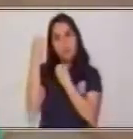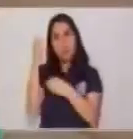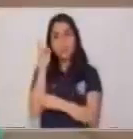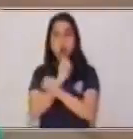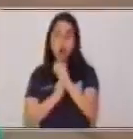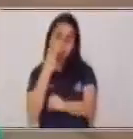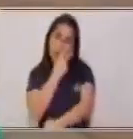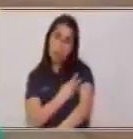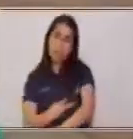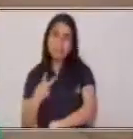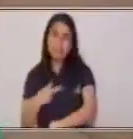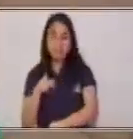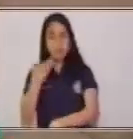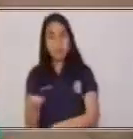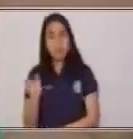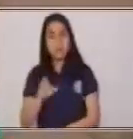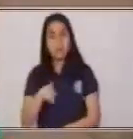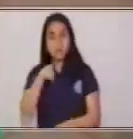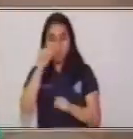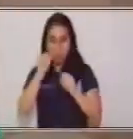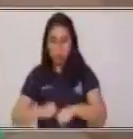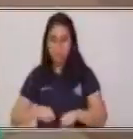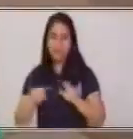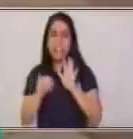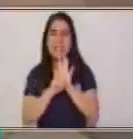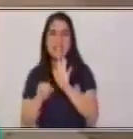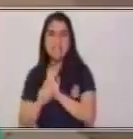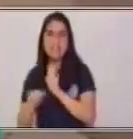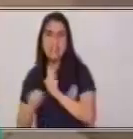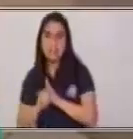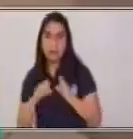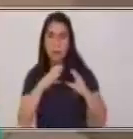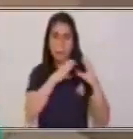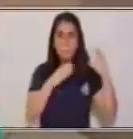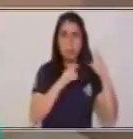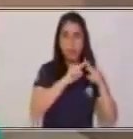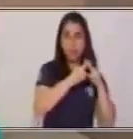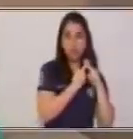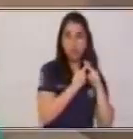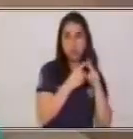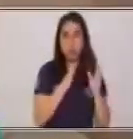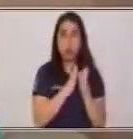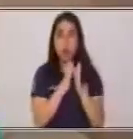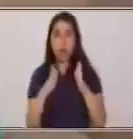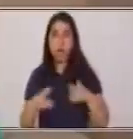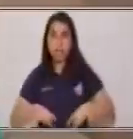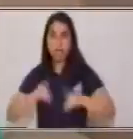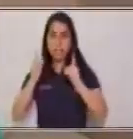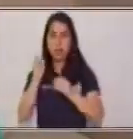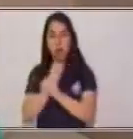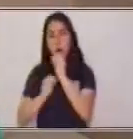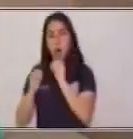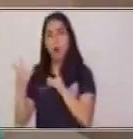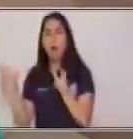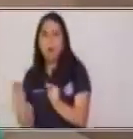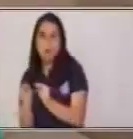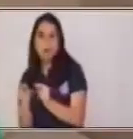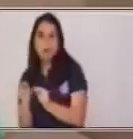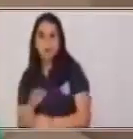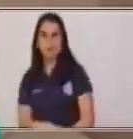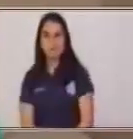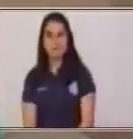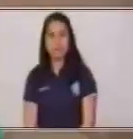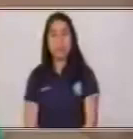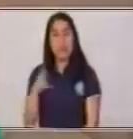de introducción, de desarrollo y conclusión y cuéntales que lo aprendiste también en este programa Aprendo en Casa.